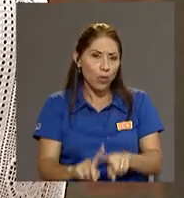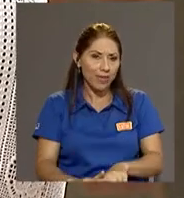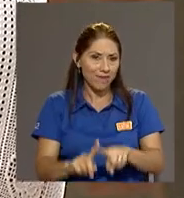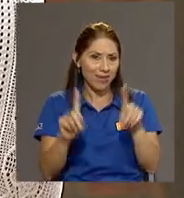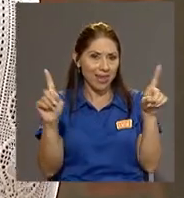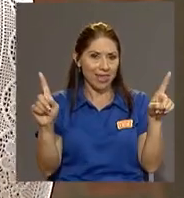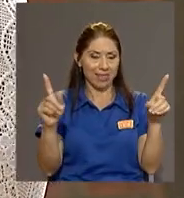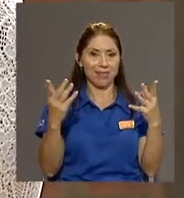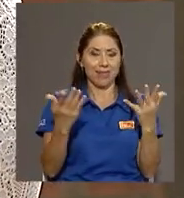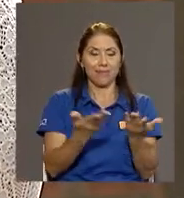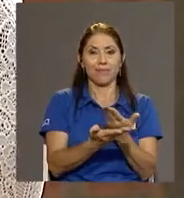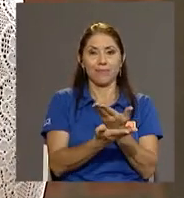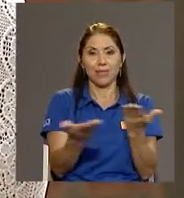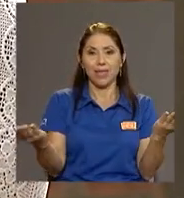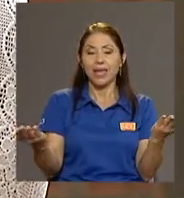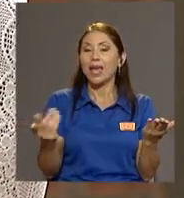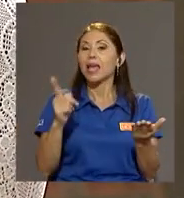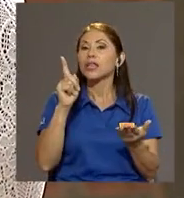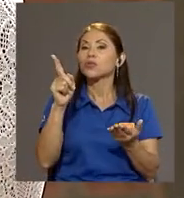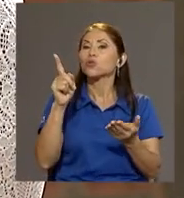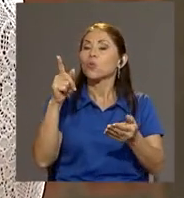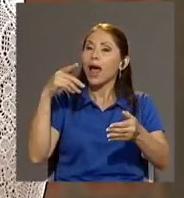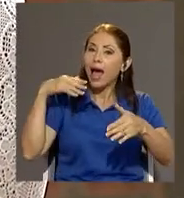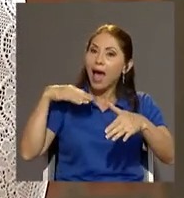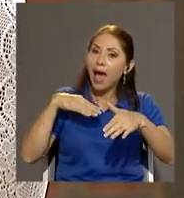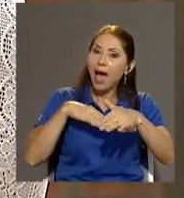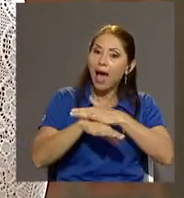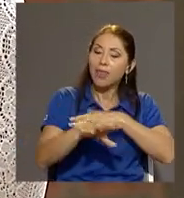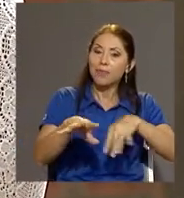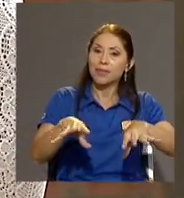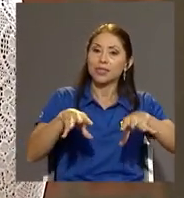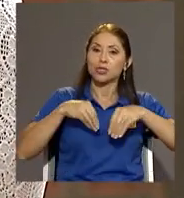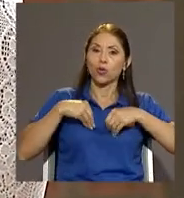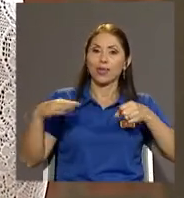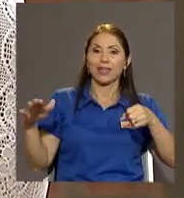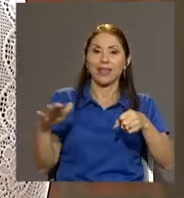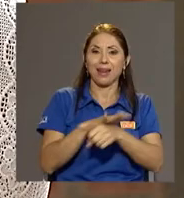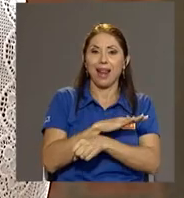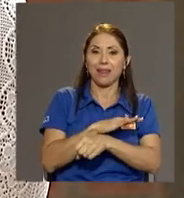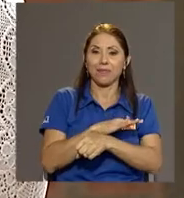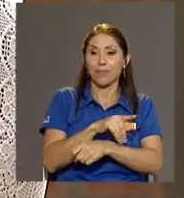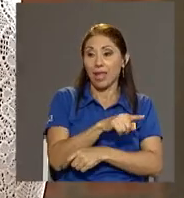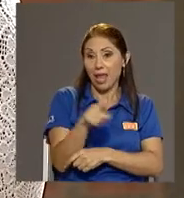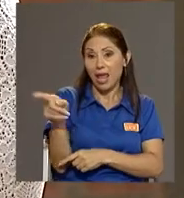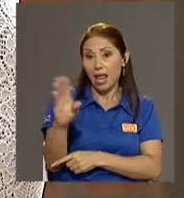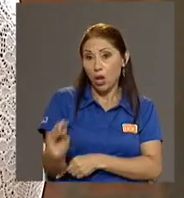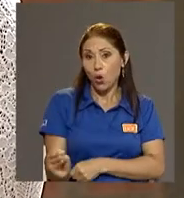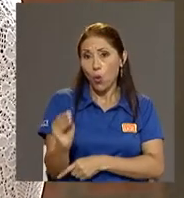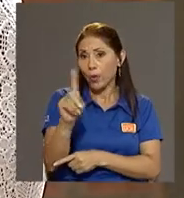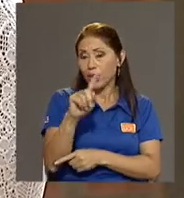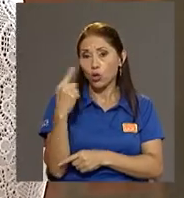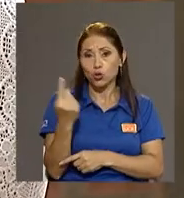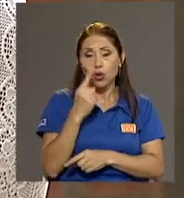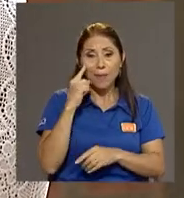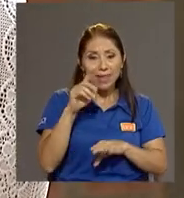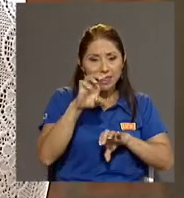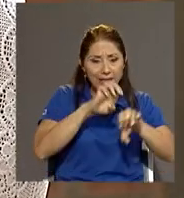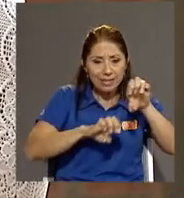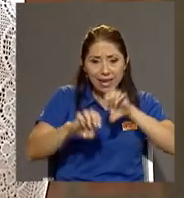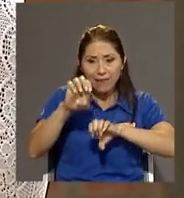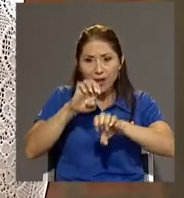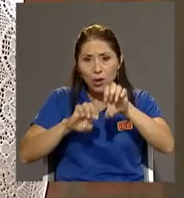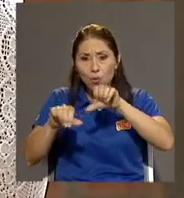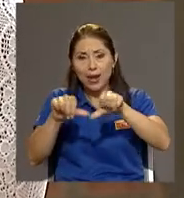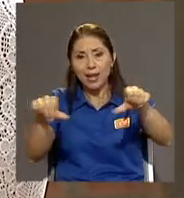Ajá, es una admisión integral donde el joven es sometido no solo a la parte cognitiva, sino que